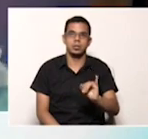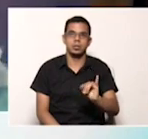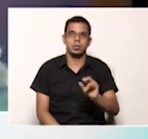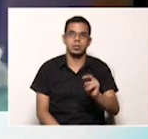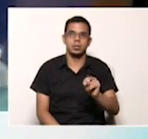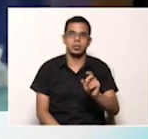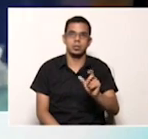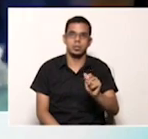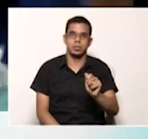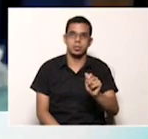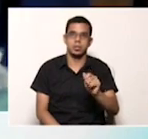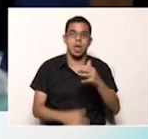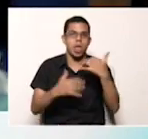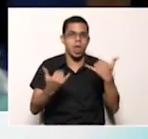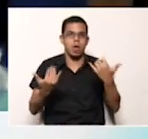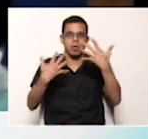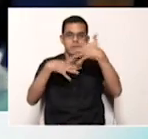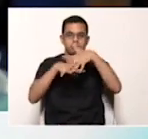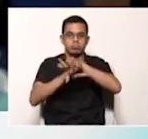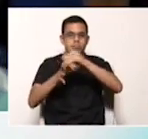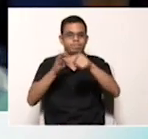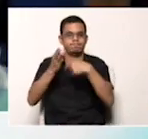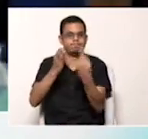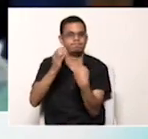y mezclamos.